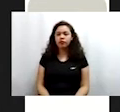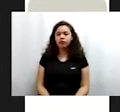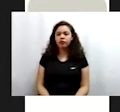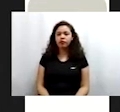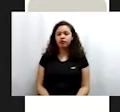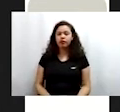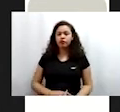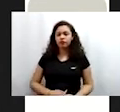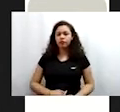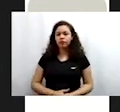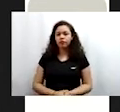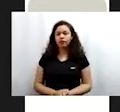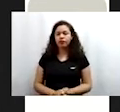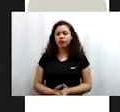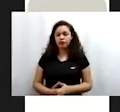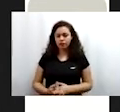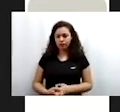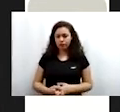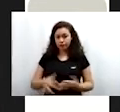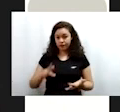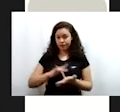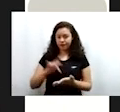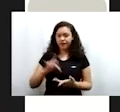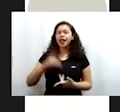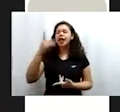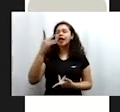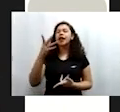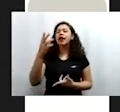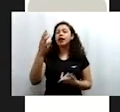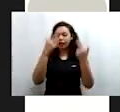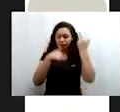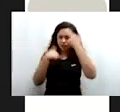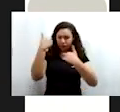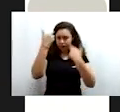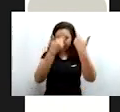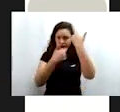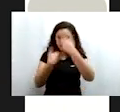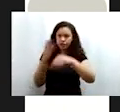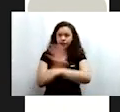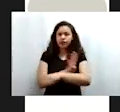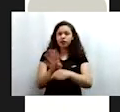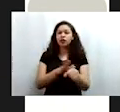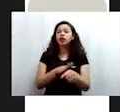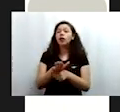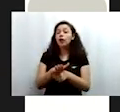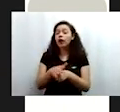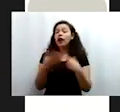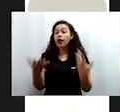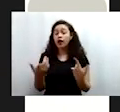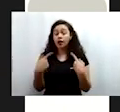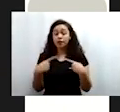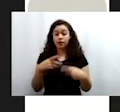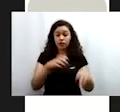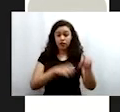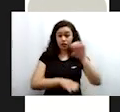Gracias. El beneficio del análisis del puesto tiene un beneficio tanto para la empresa,